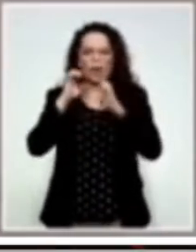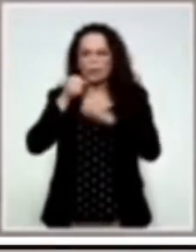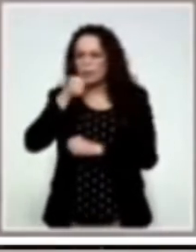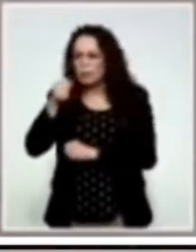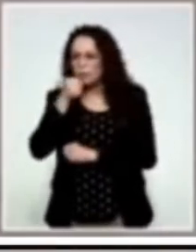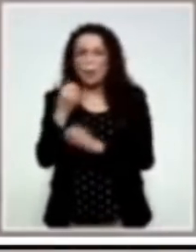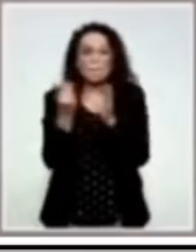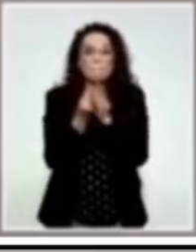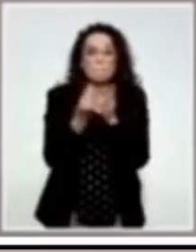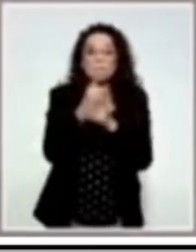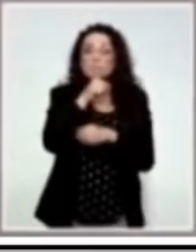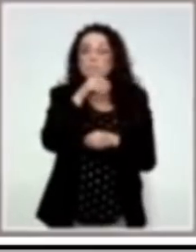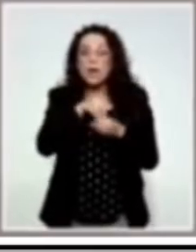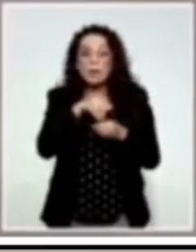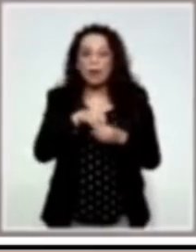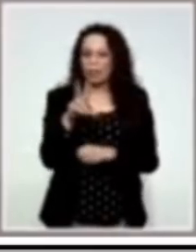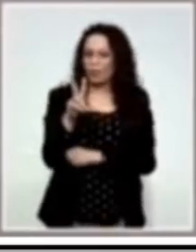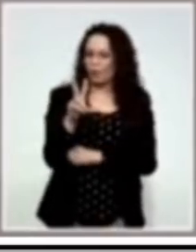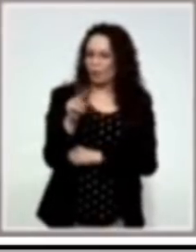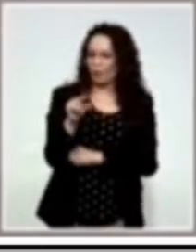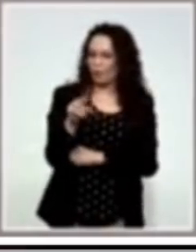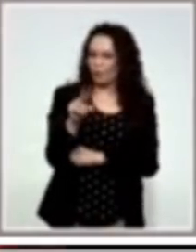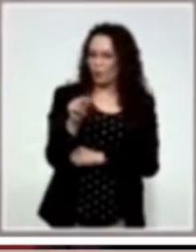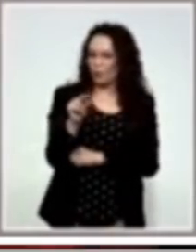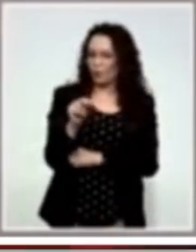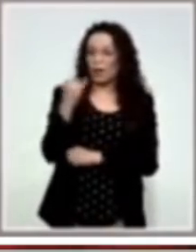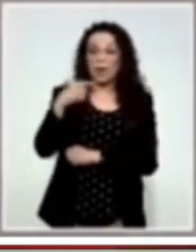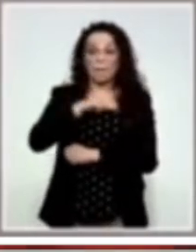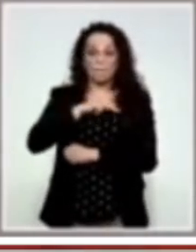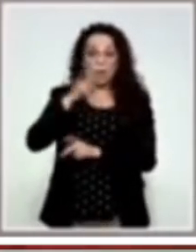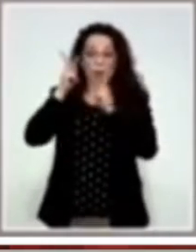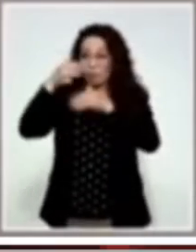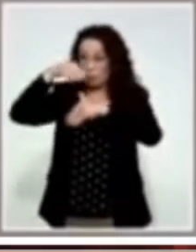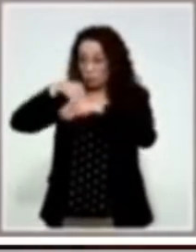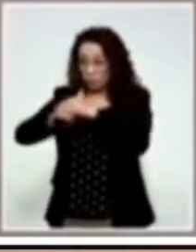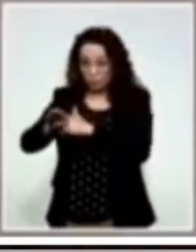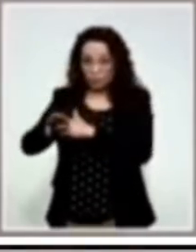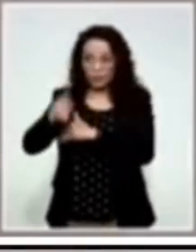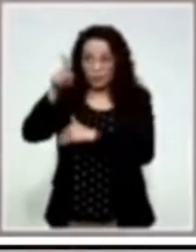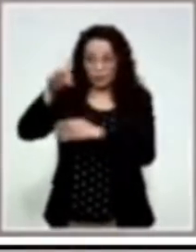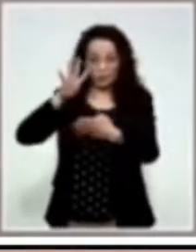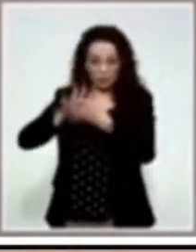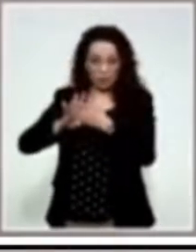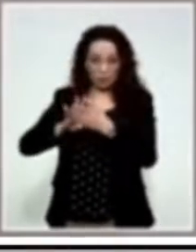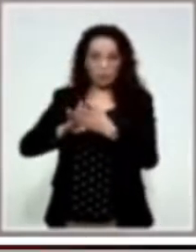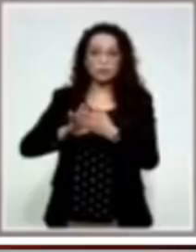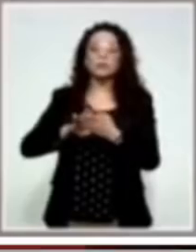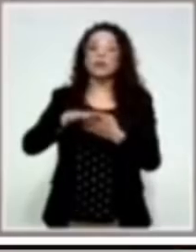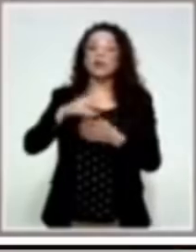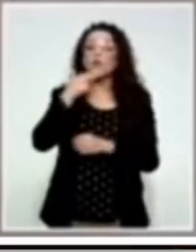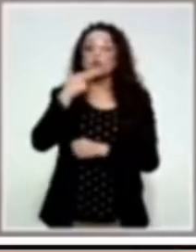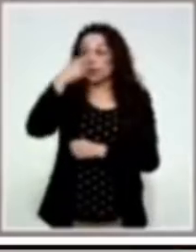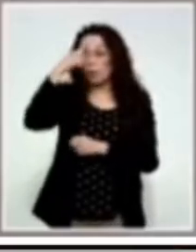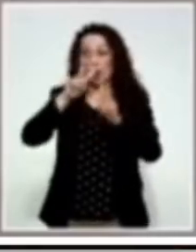nadie. Y tampoco voy a permitir que mi visita se utilice políticamente. Yo voy con el mejor sentido